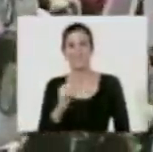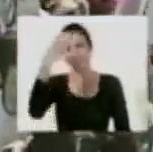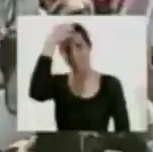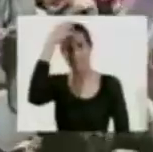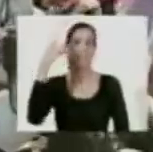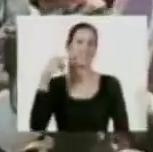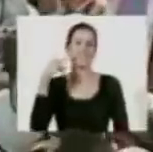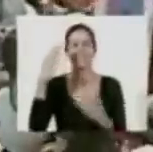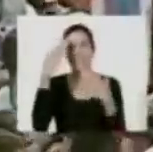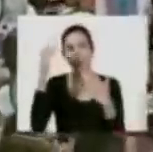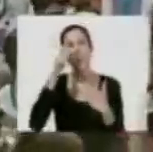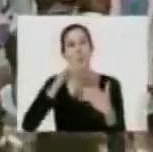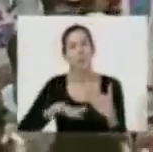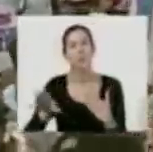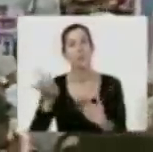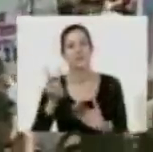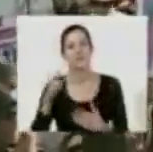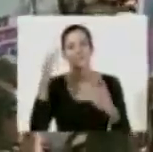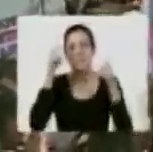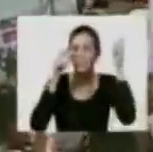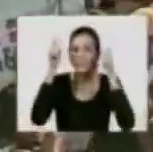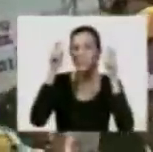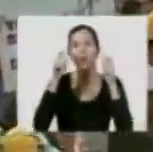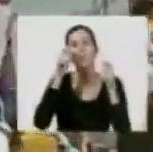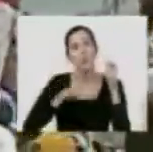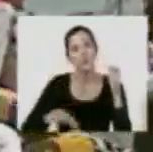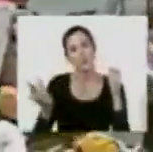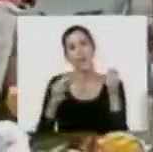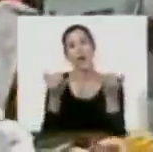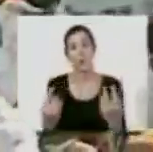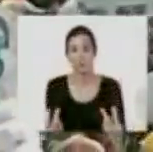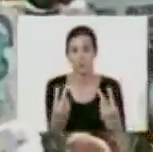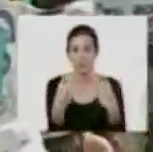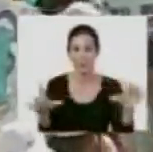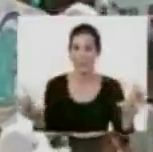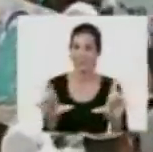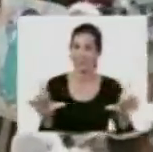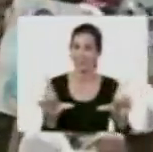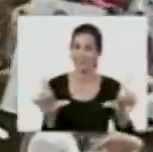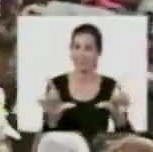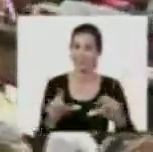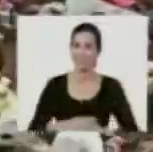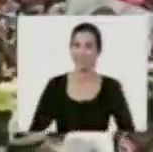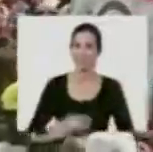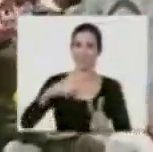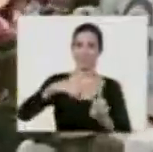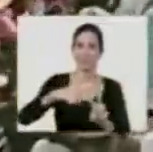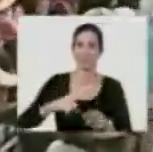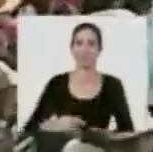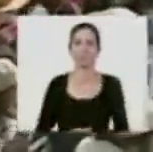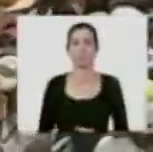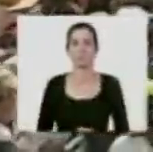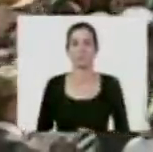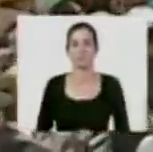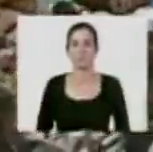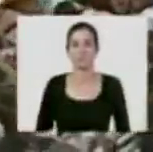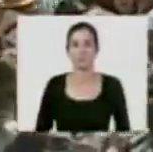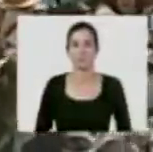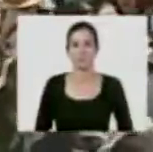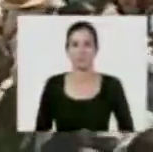pueblo bolivariano, a todo el pueblo de Venezuela, que en este momento nos observa a través de las cámaras de Venezolanas de Televisión, para